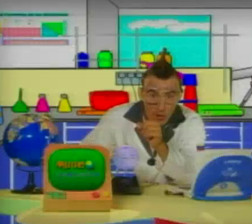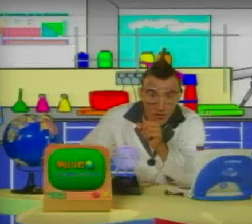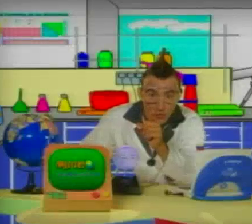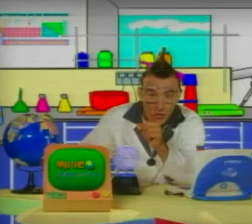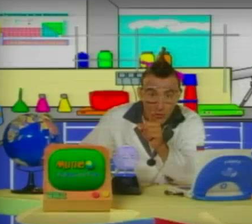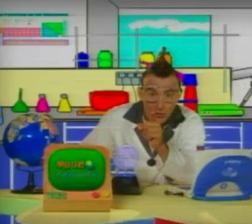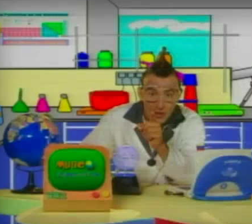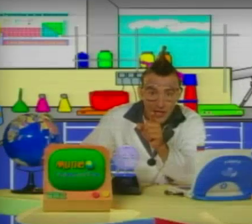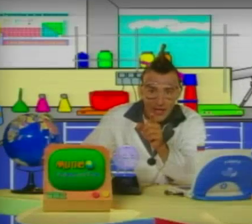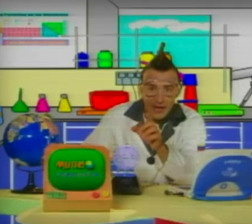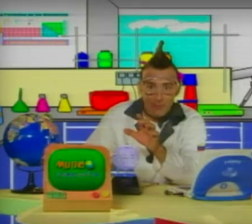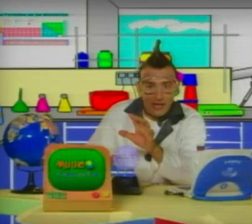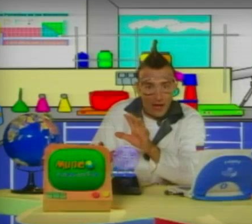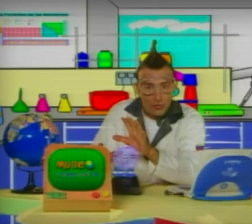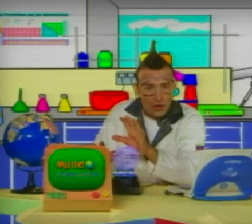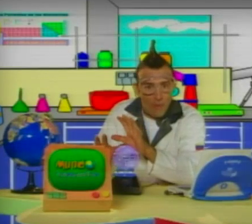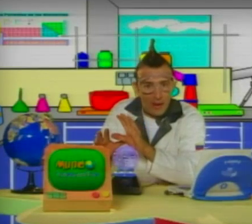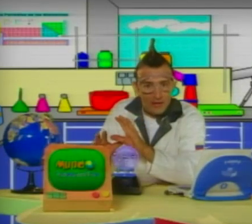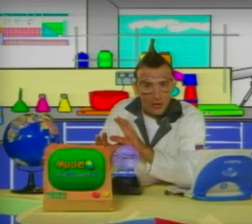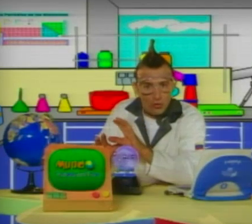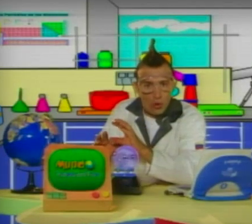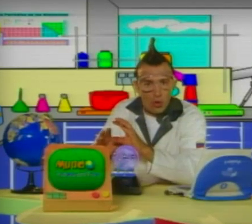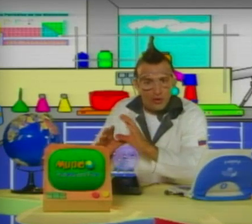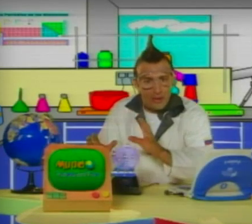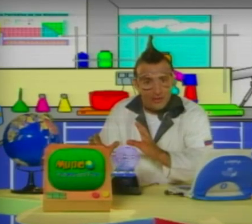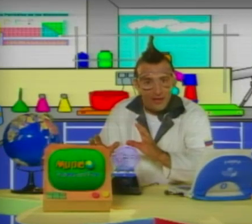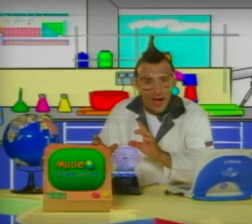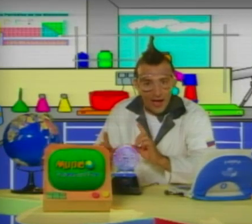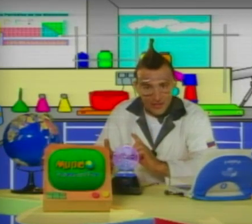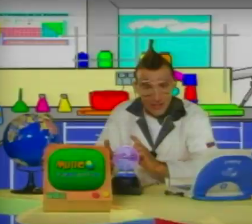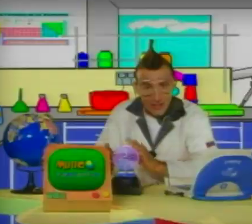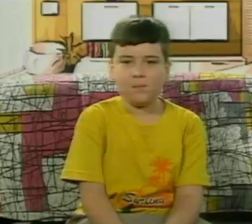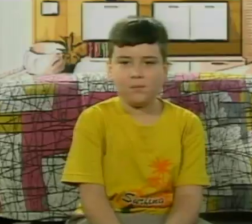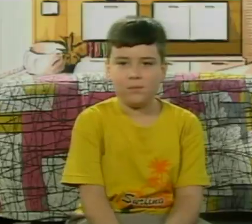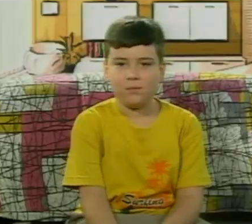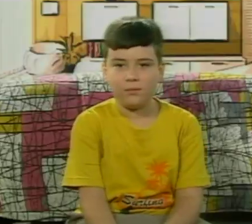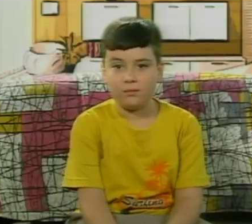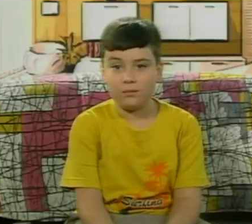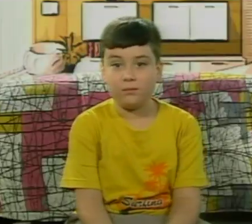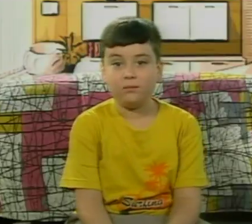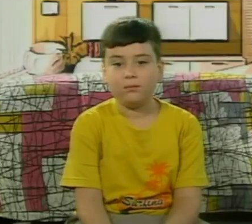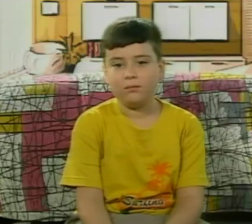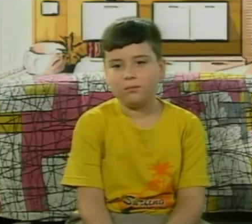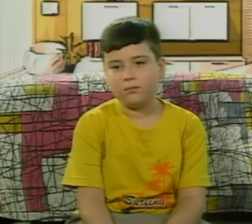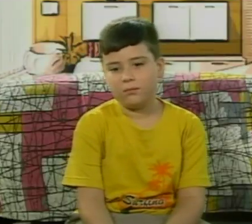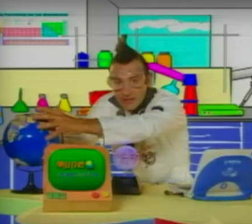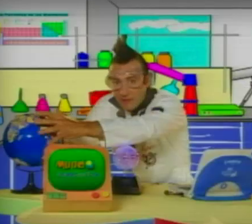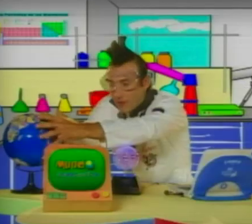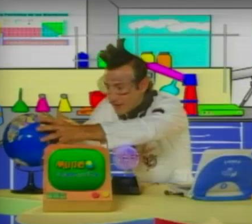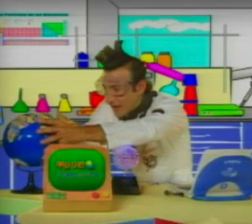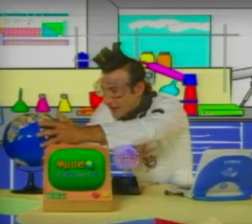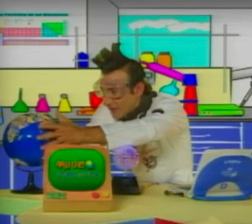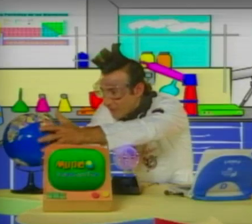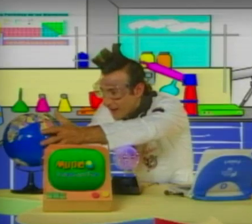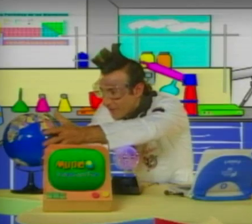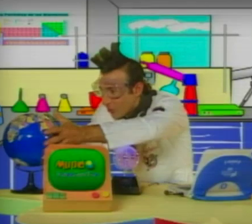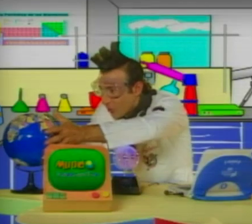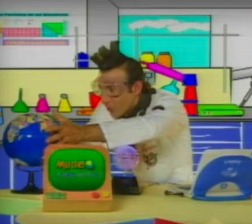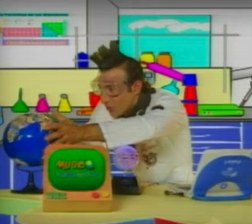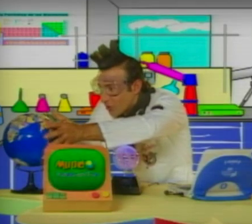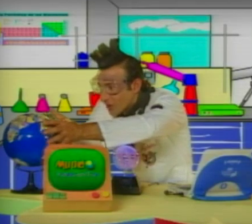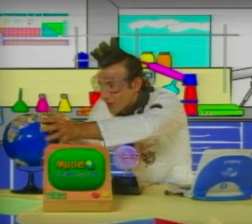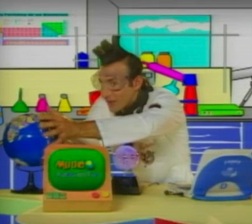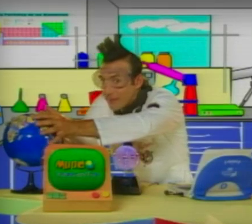daban buenos resultados, eran aplicados y compartidos con los demás. Así, el mundo en el que vivimos se fue